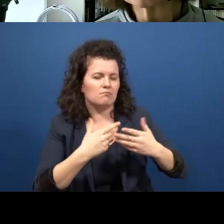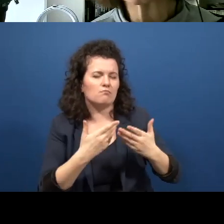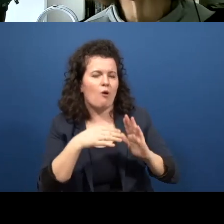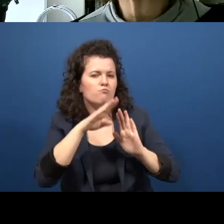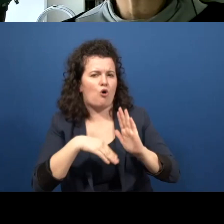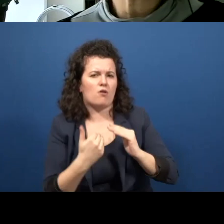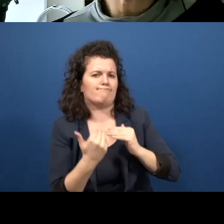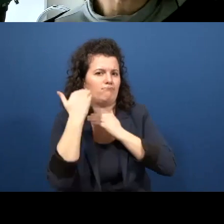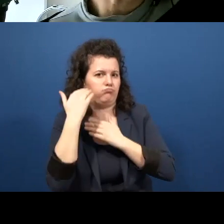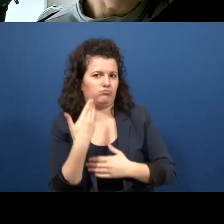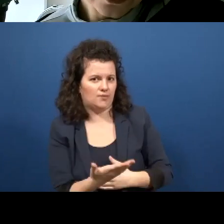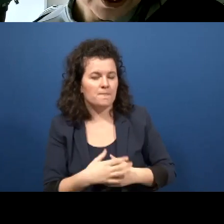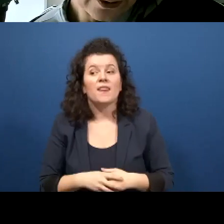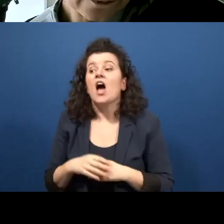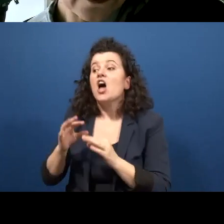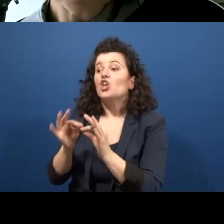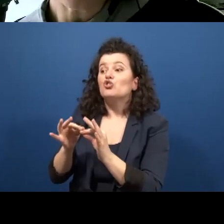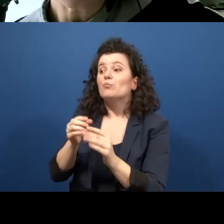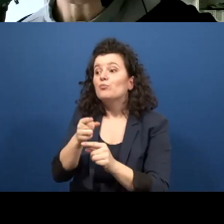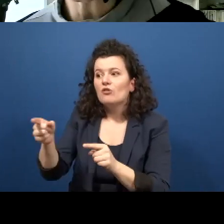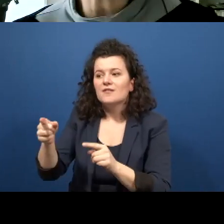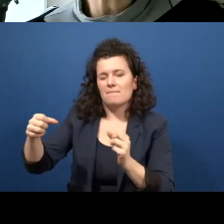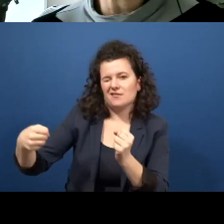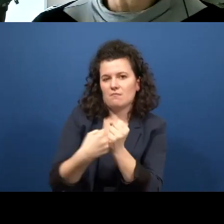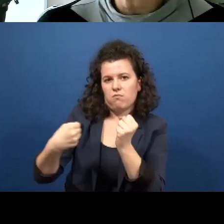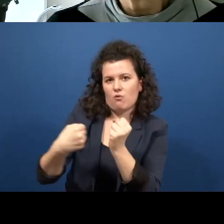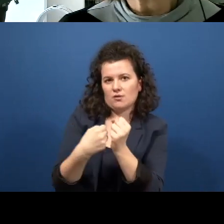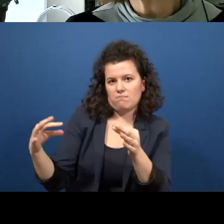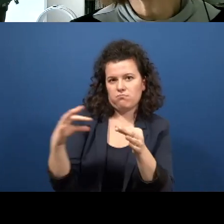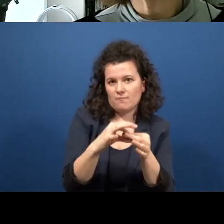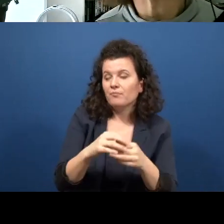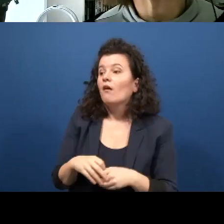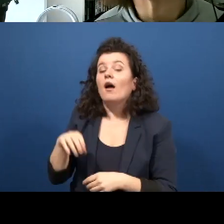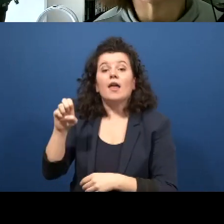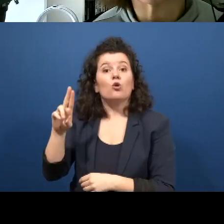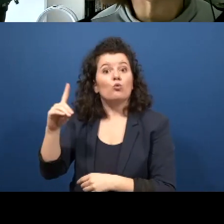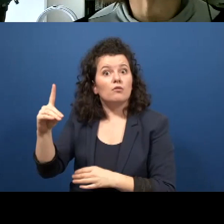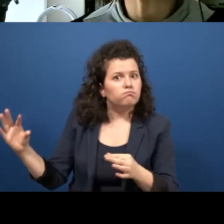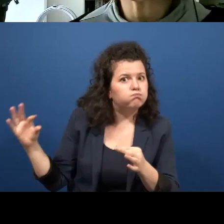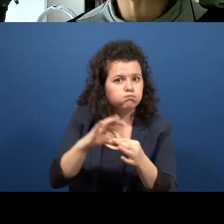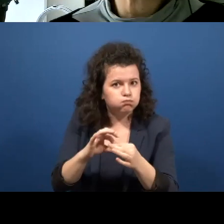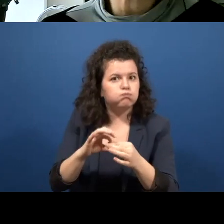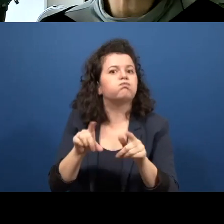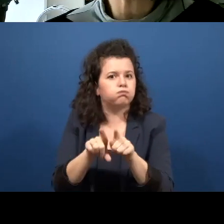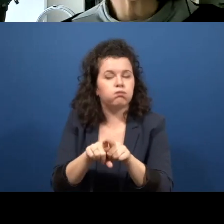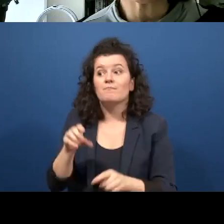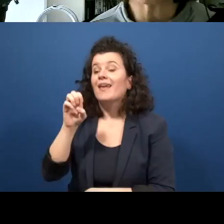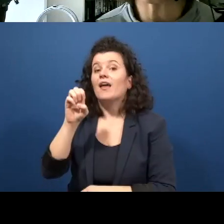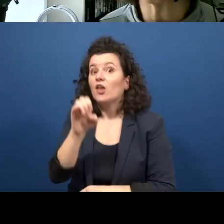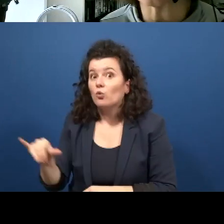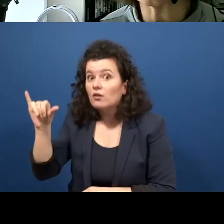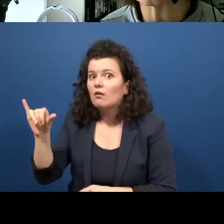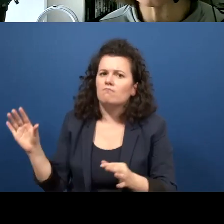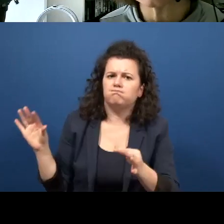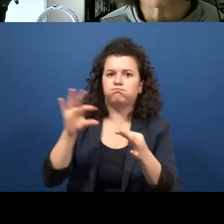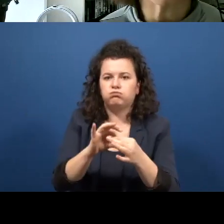este programa. Y también se hizo con el apoyo de la Unión Europea